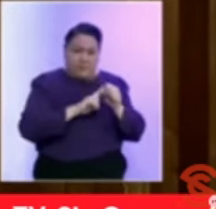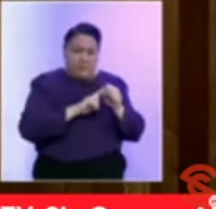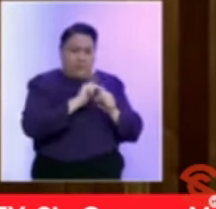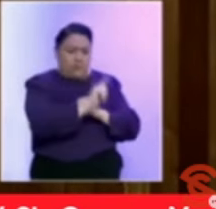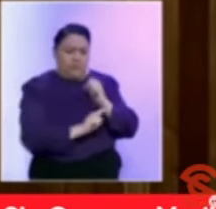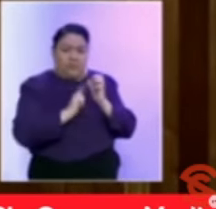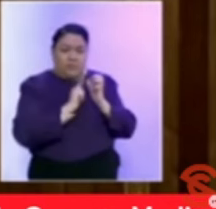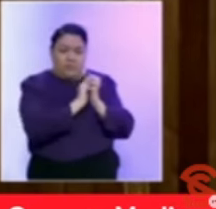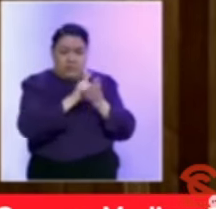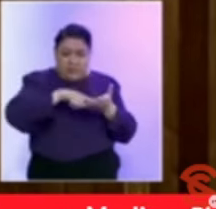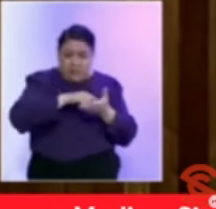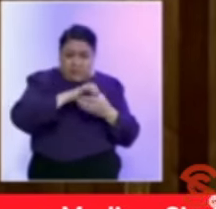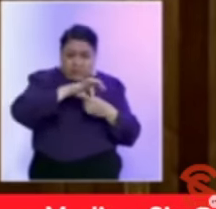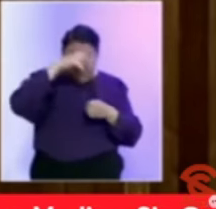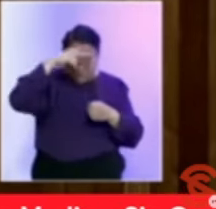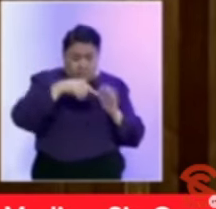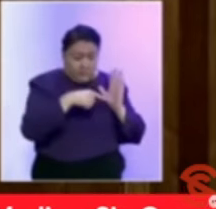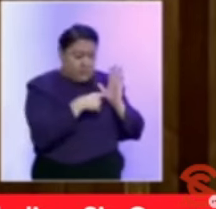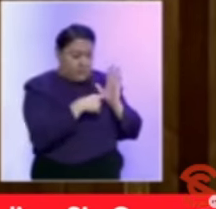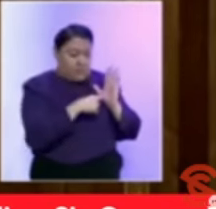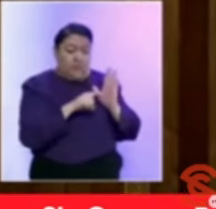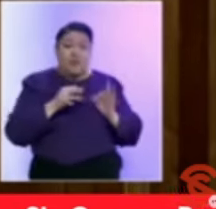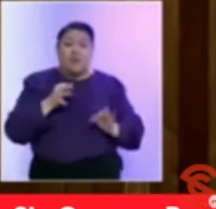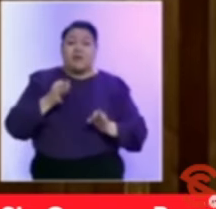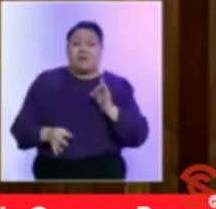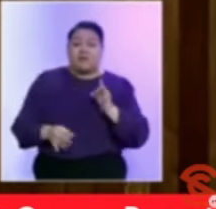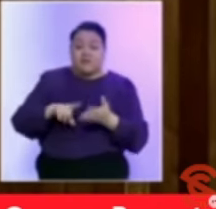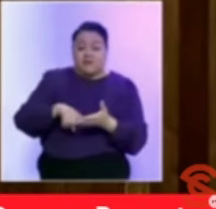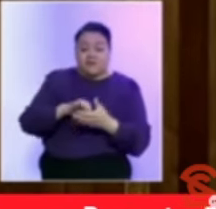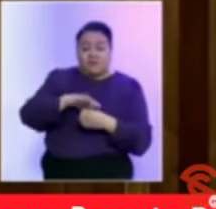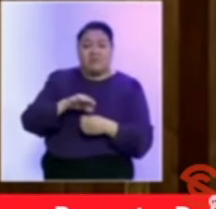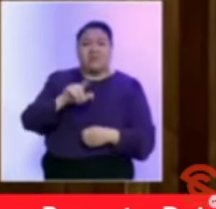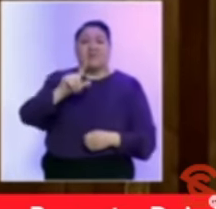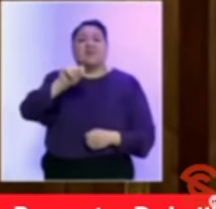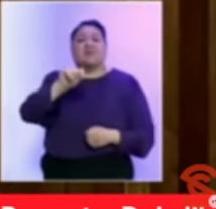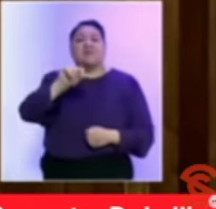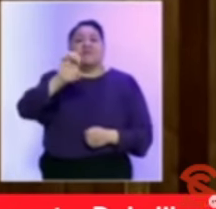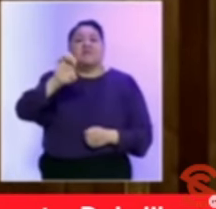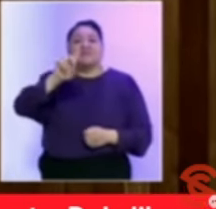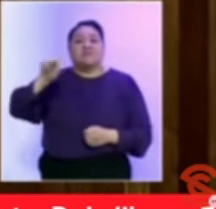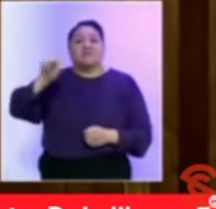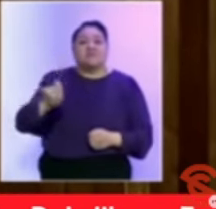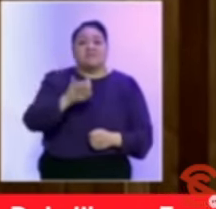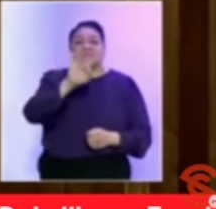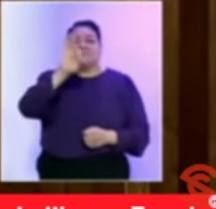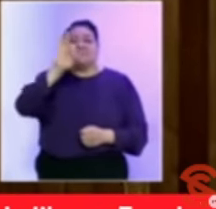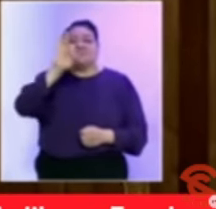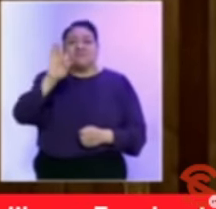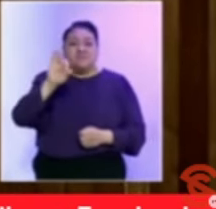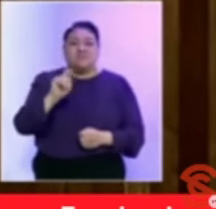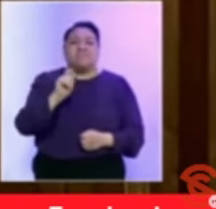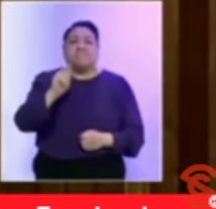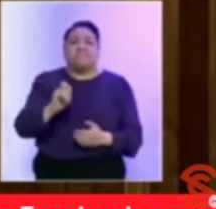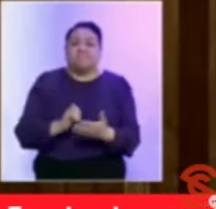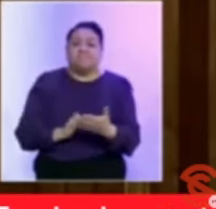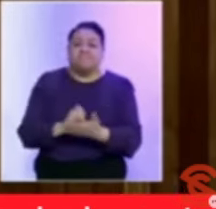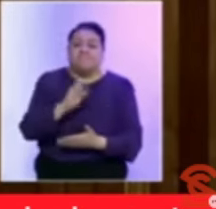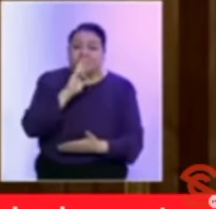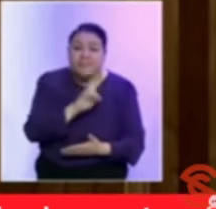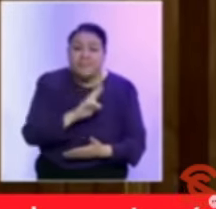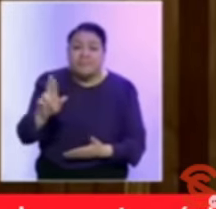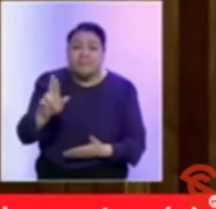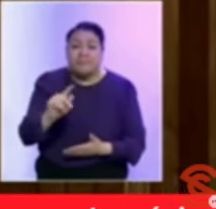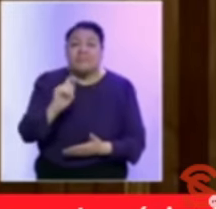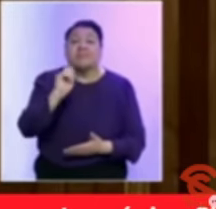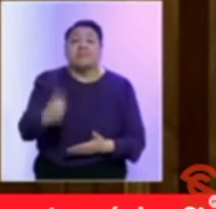nuestro país el tribunal electoral del poder judicial de la federación resolvió la validez